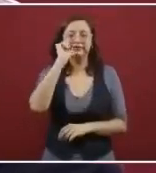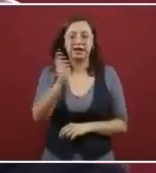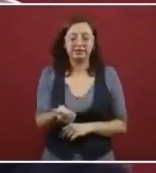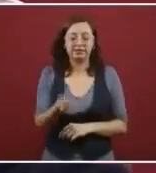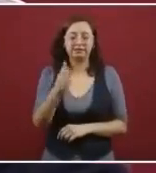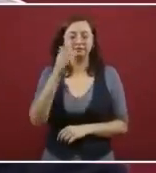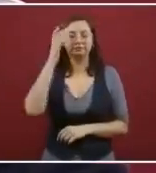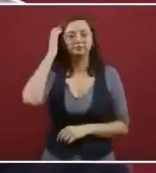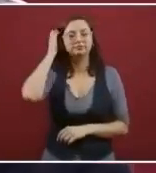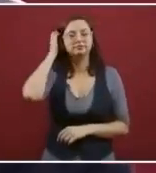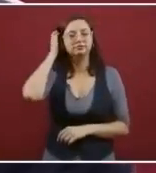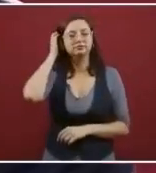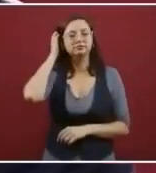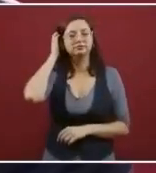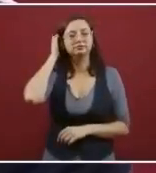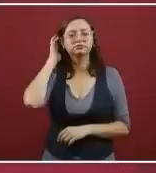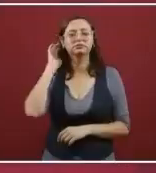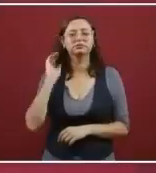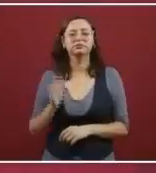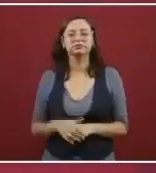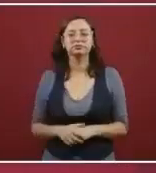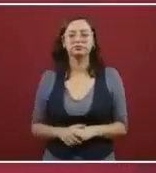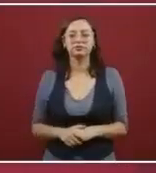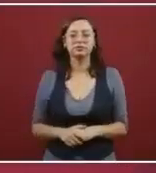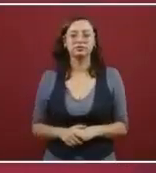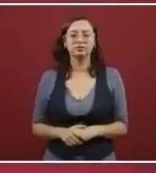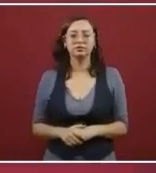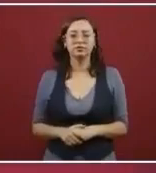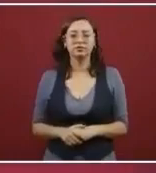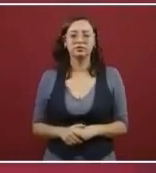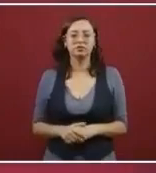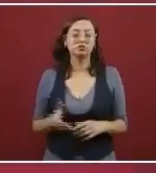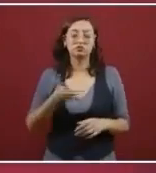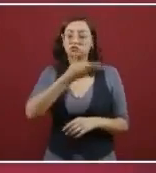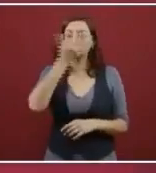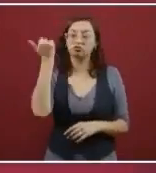Nosotros ya no queremos el Plan Mérida.